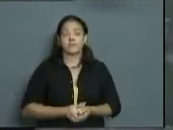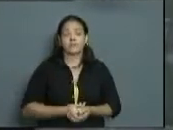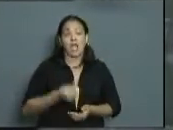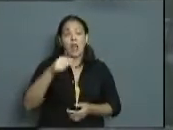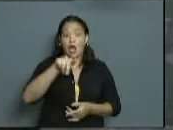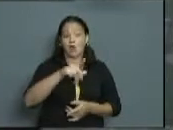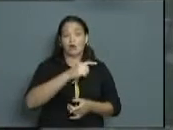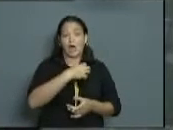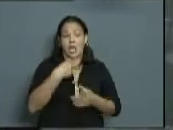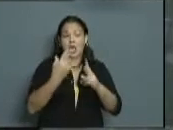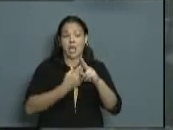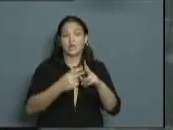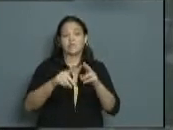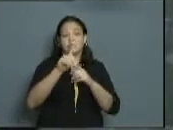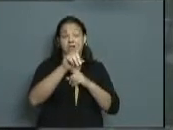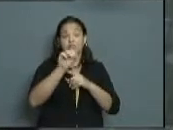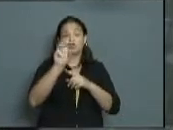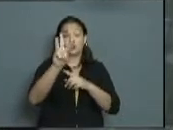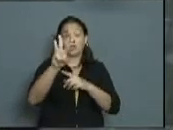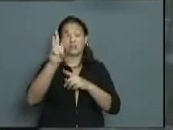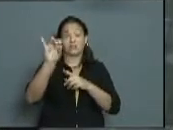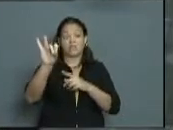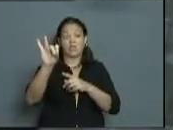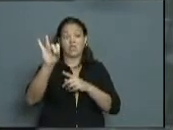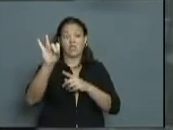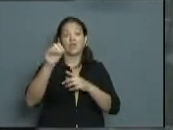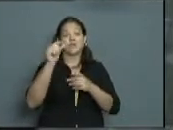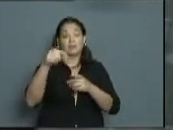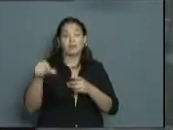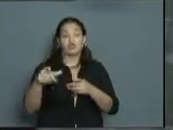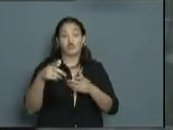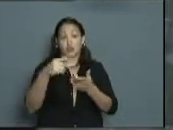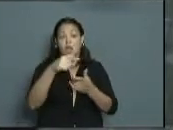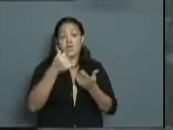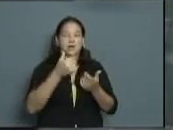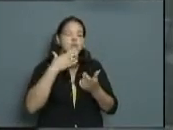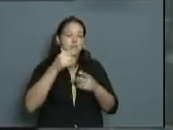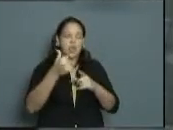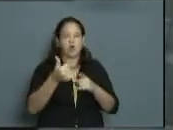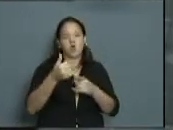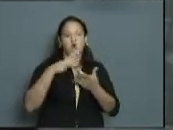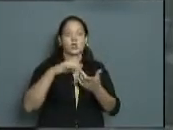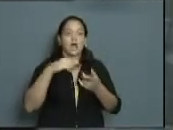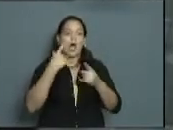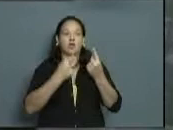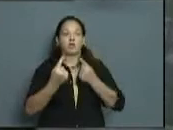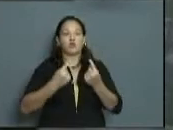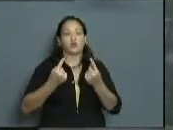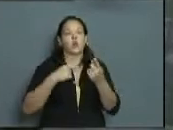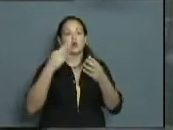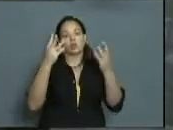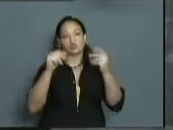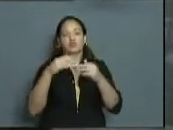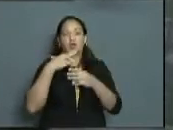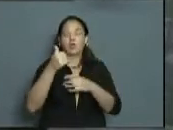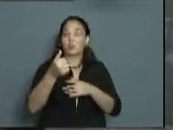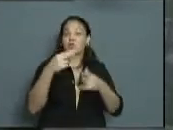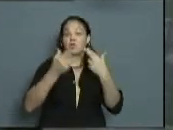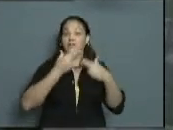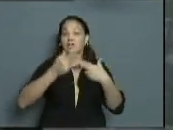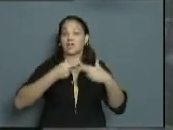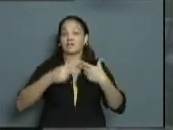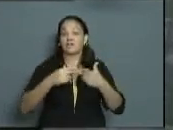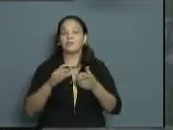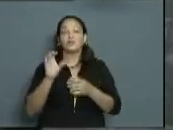en la instalación contamos con 137 pacientes. A partir de la mejoría que ha tenido los resultados del trabajo eficiente que está haciendo